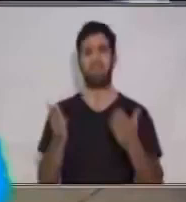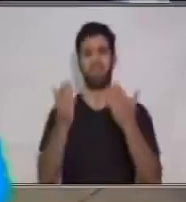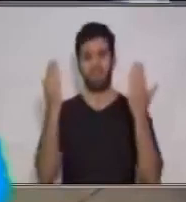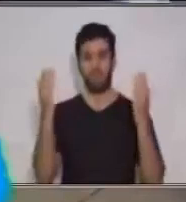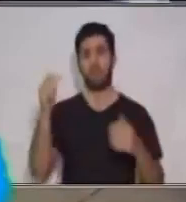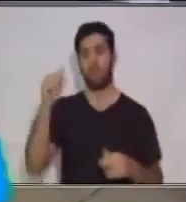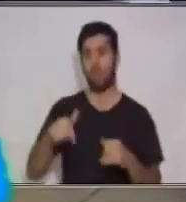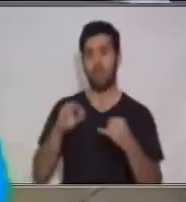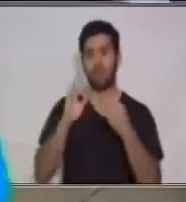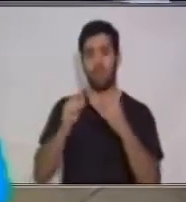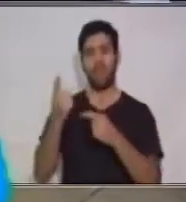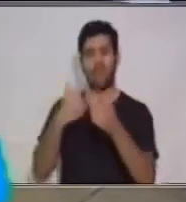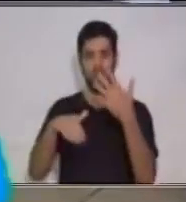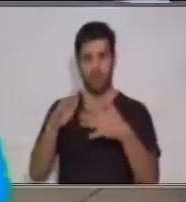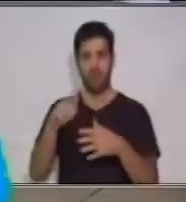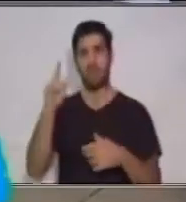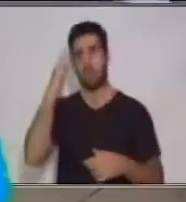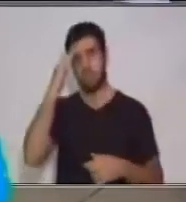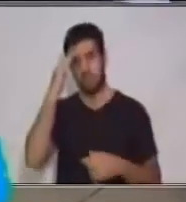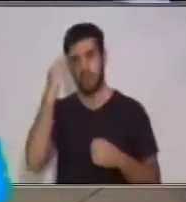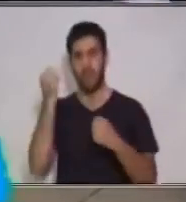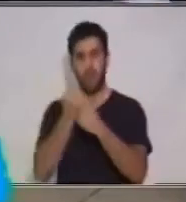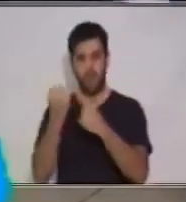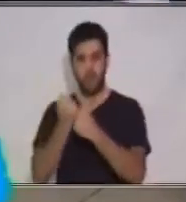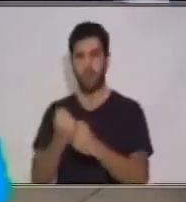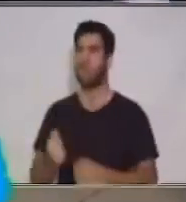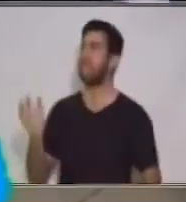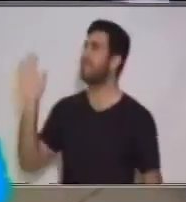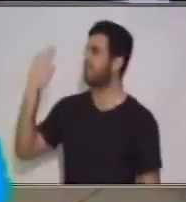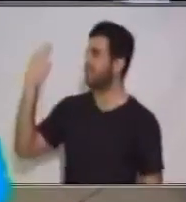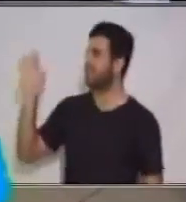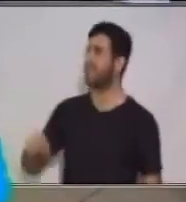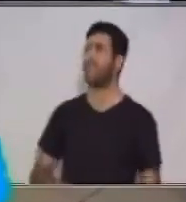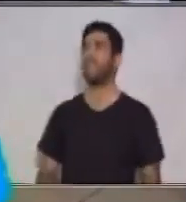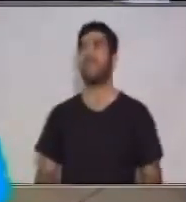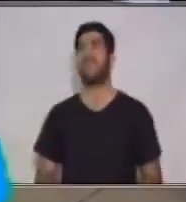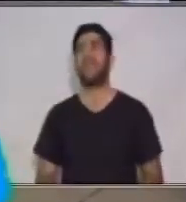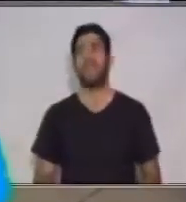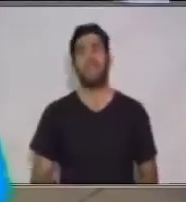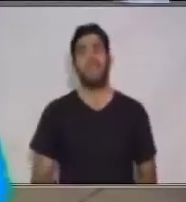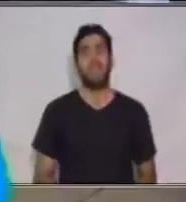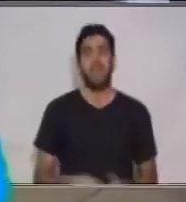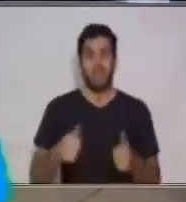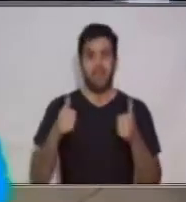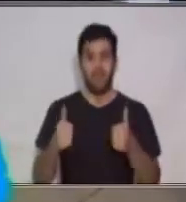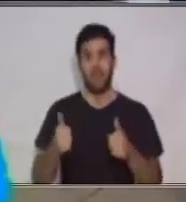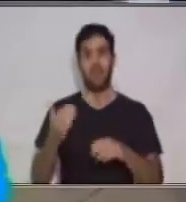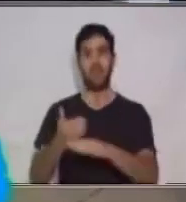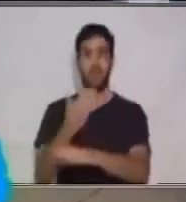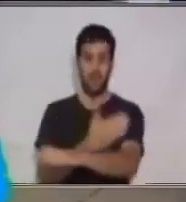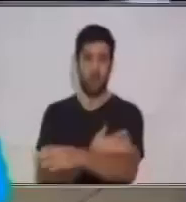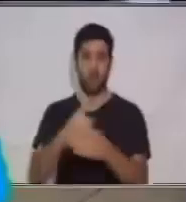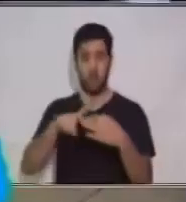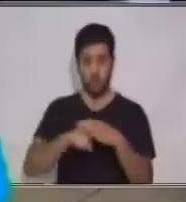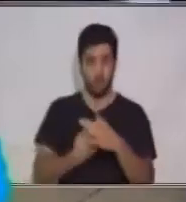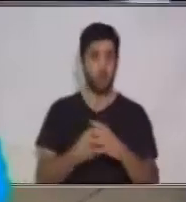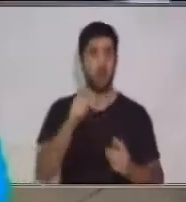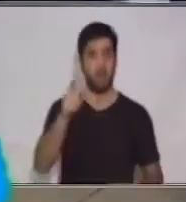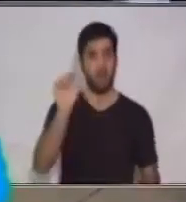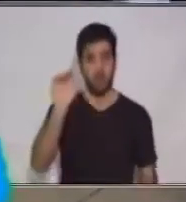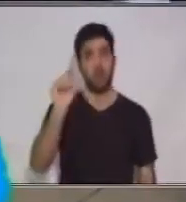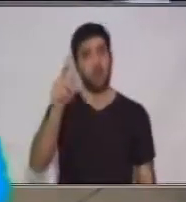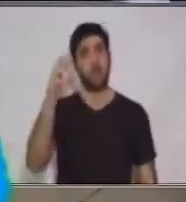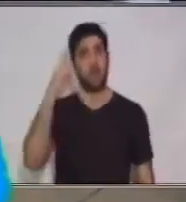en la interpretación de lengua de señas nos acompaña Pablo. Hola Pablo. Antes de empezar te recomiendo que laves tus